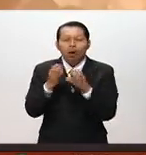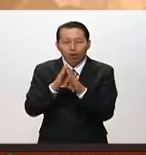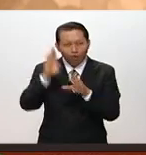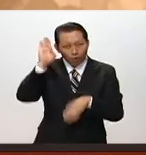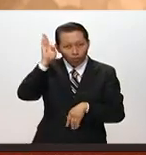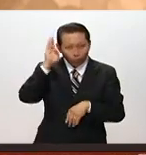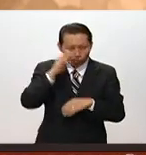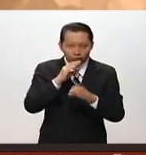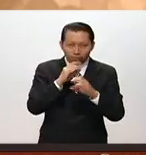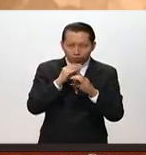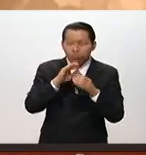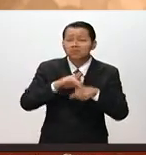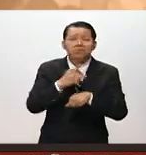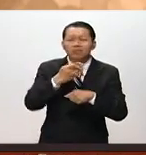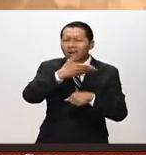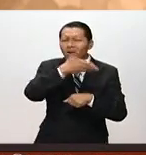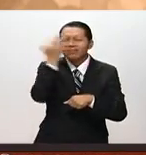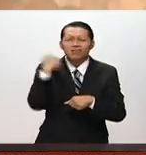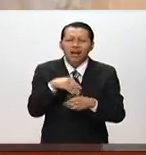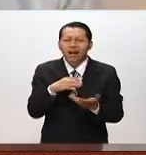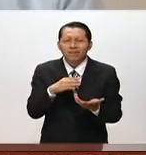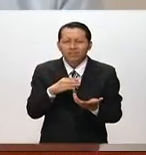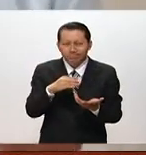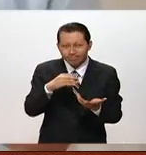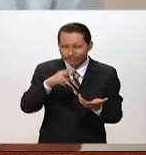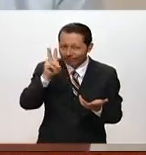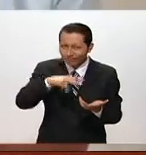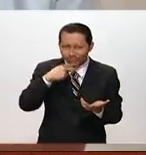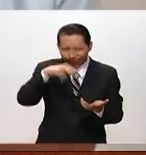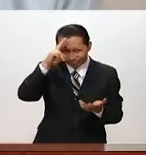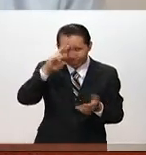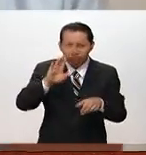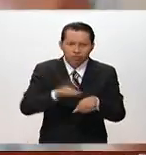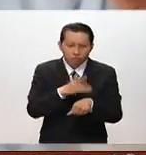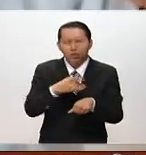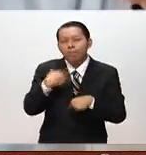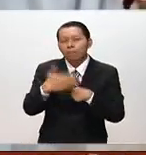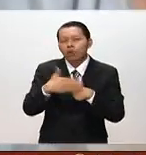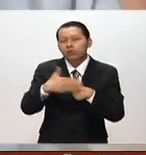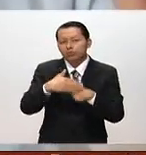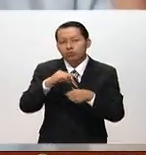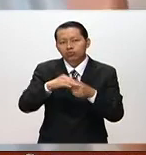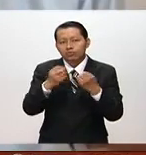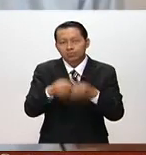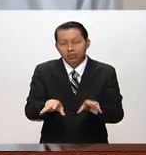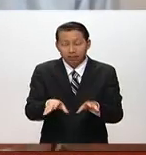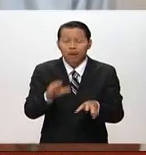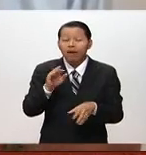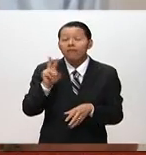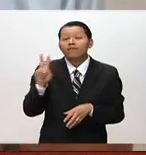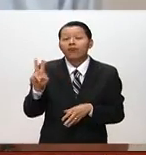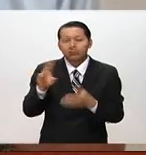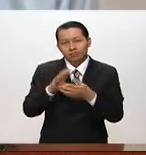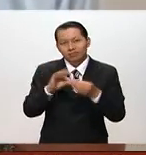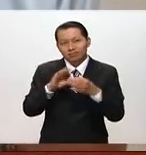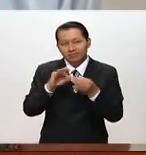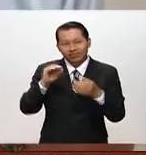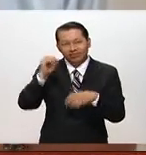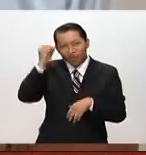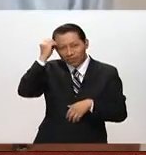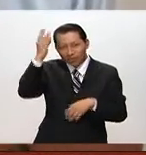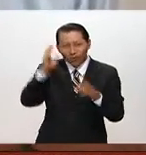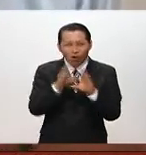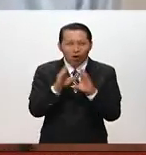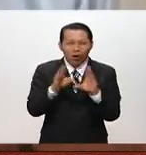flauta porque no sabe tocar otra cosa, por lo que va a perder la elección presidencial. A Fox se le olvidó seguramente la